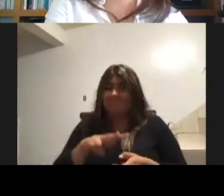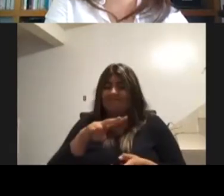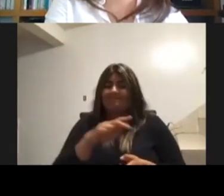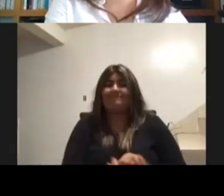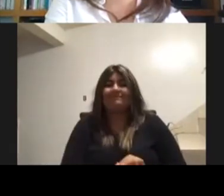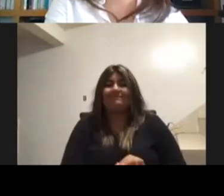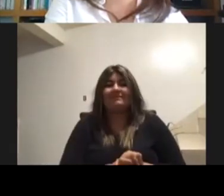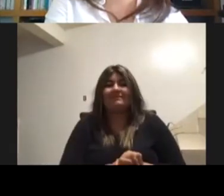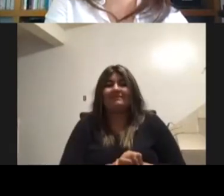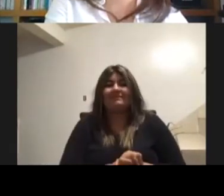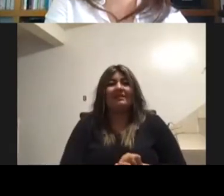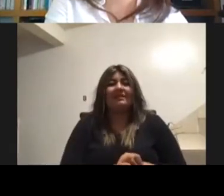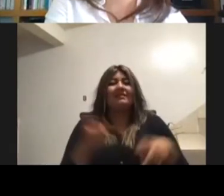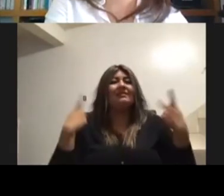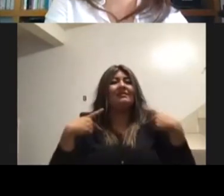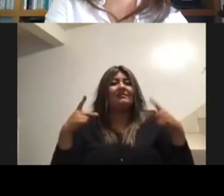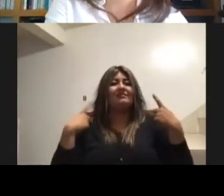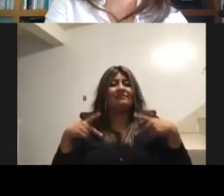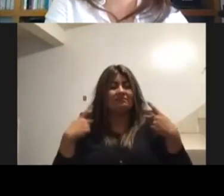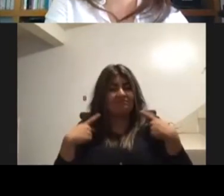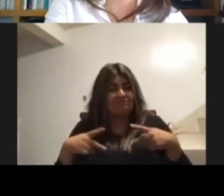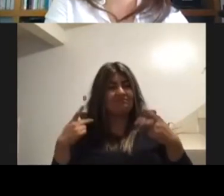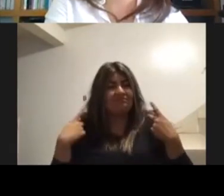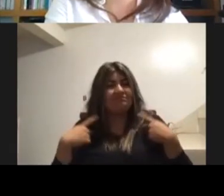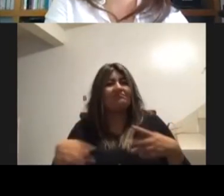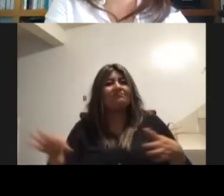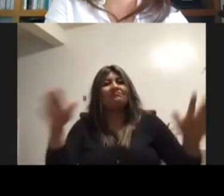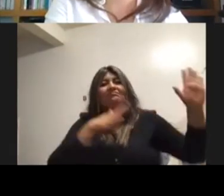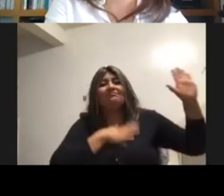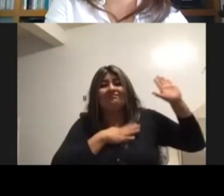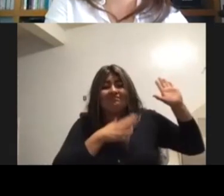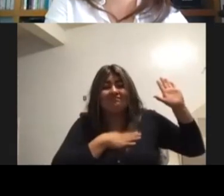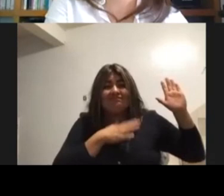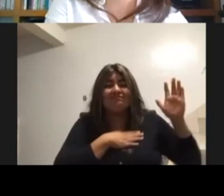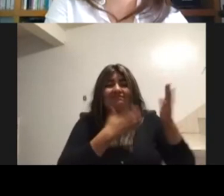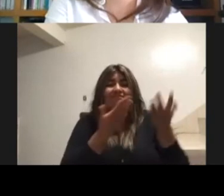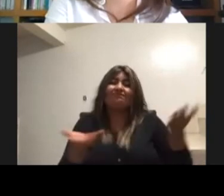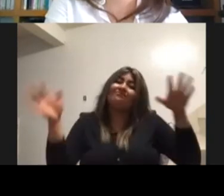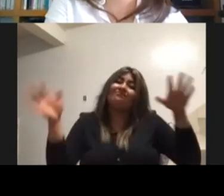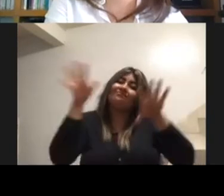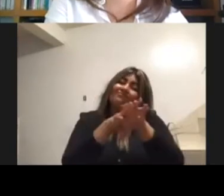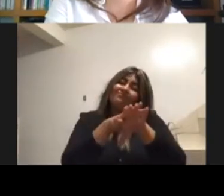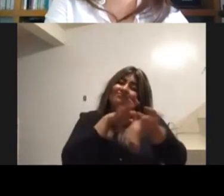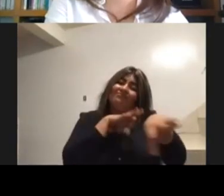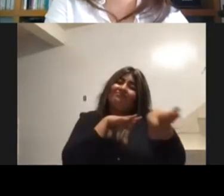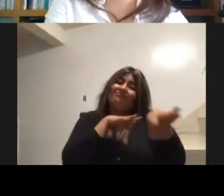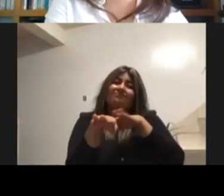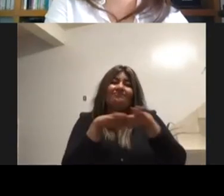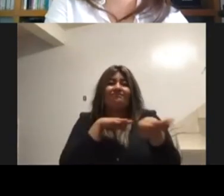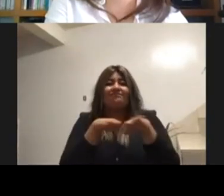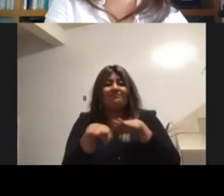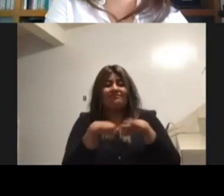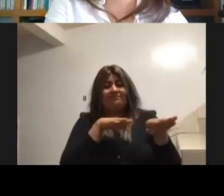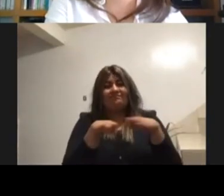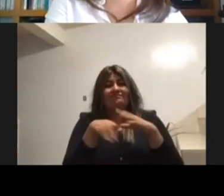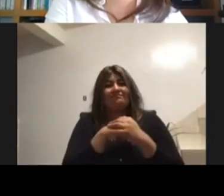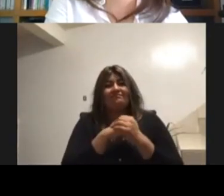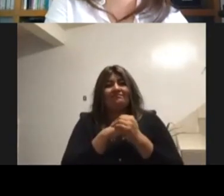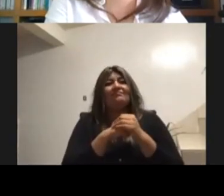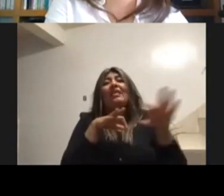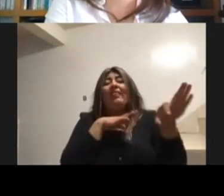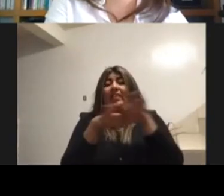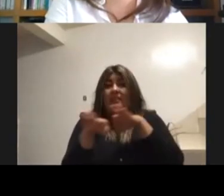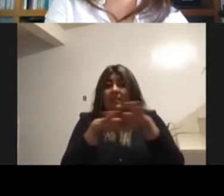personas comprometidas, en fin, las instituciones. Tenemos que no dejar a nadie atrás, pero tampoco afuera,